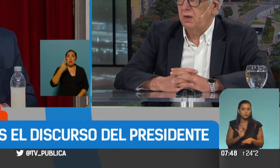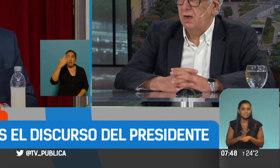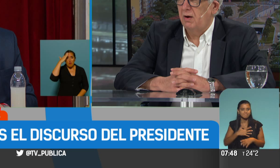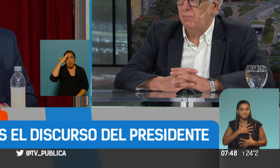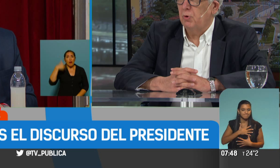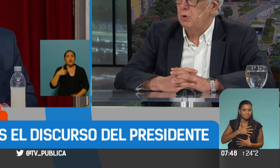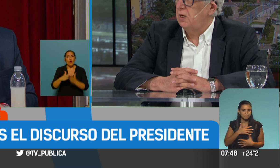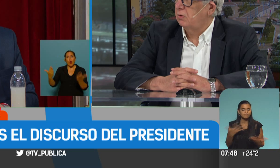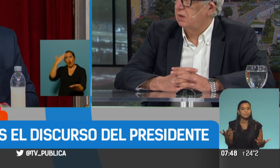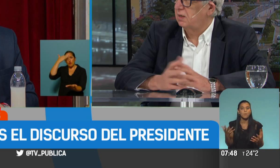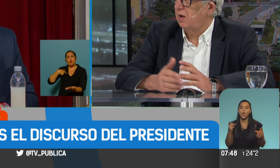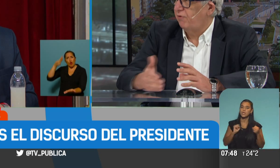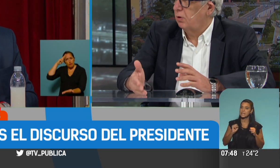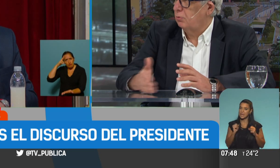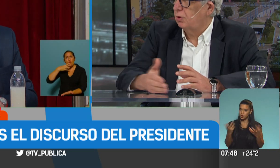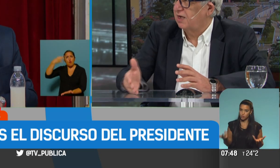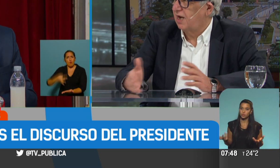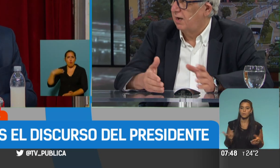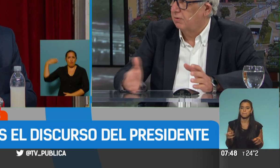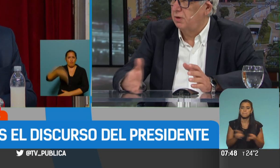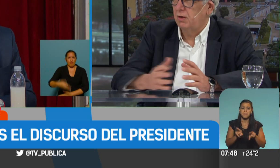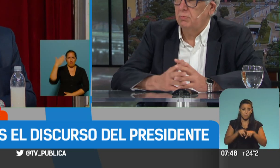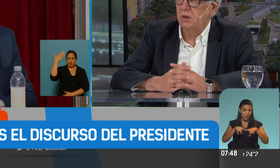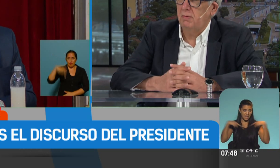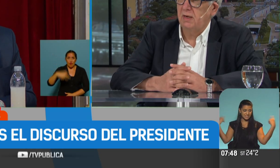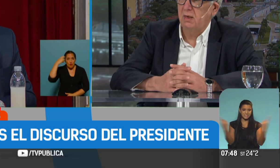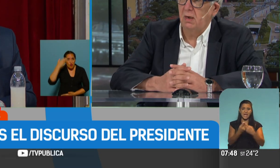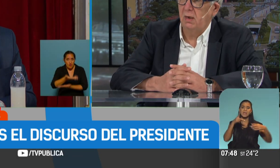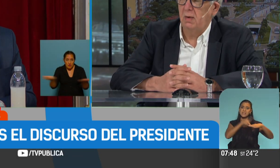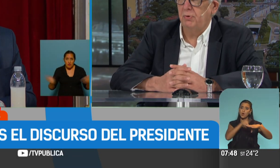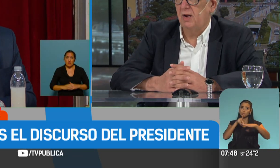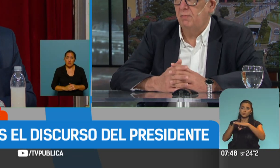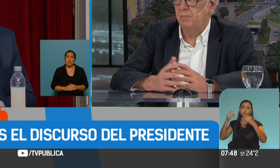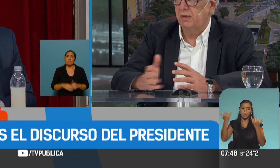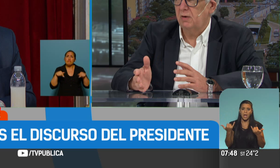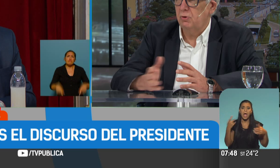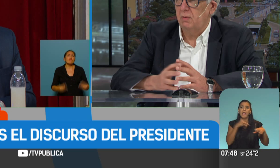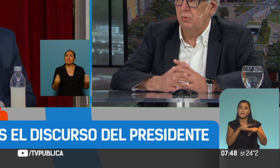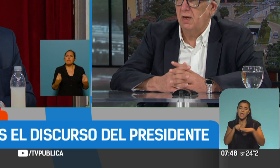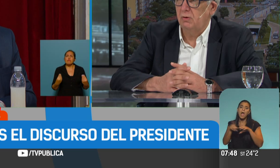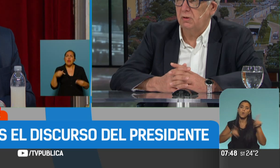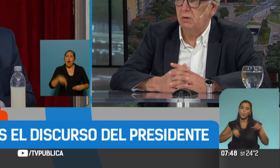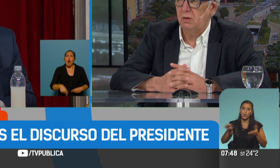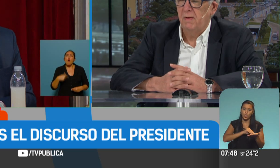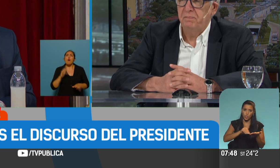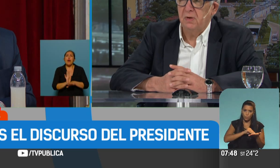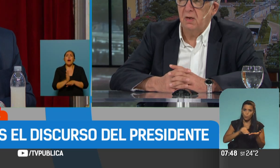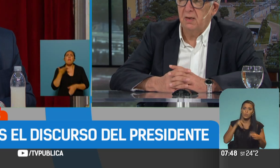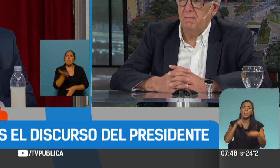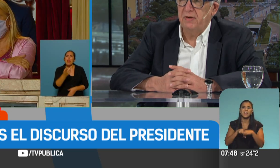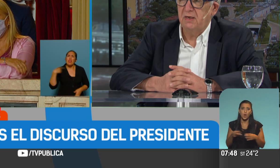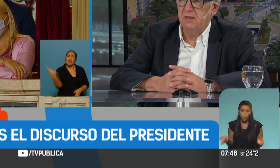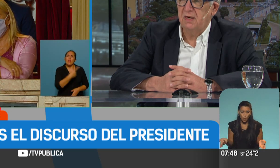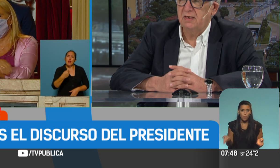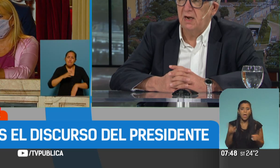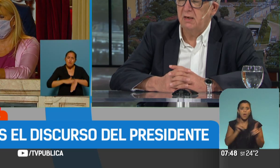ánimo, yo diría, un poco inquieto, que se manifestó incluso en la sala, con interrupciones bastante extemporáneas por parte de algunos diputados o que